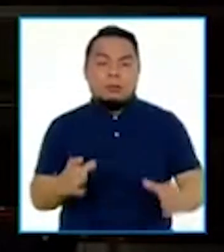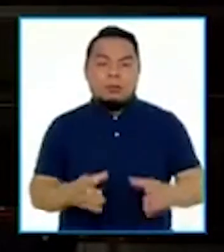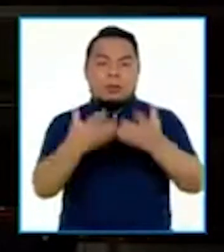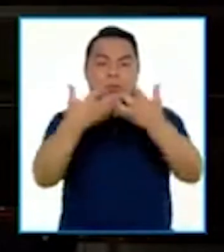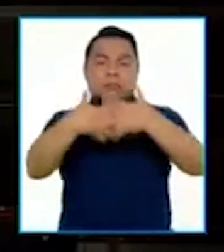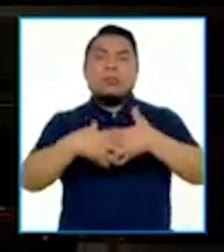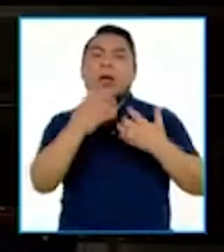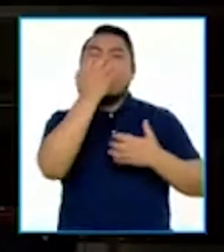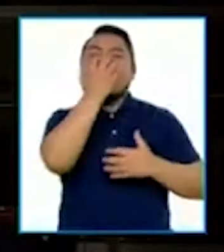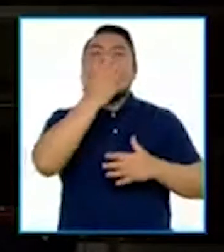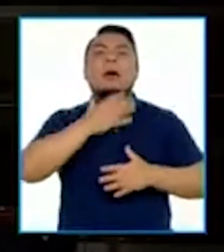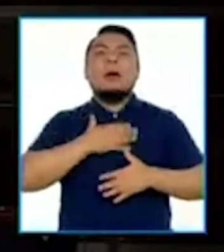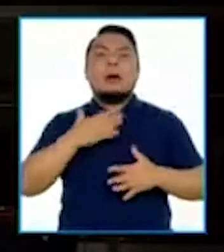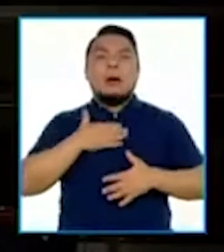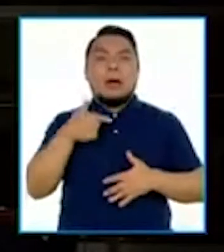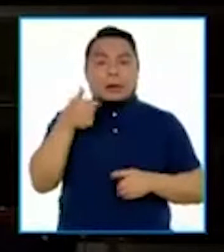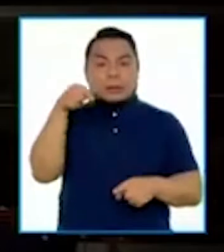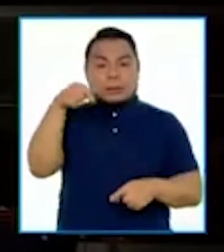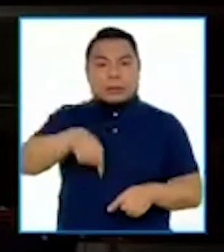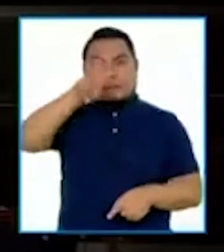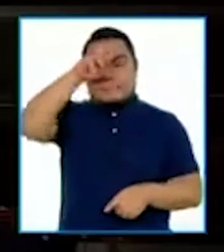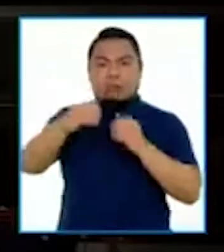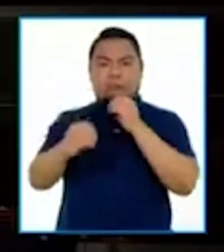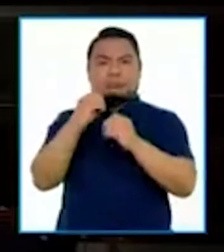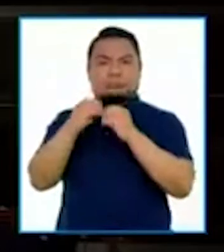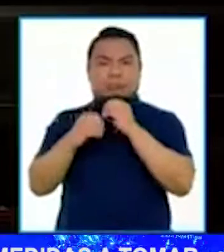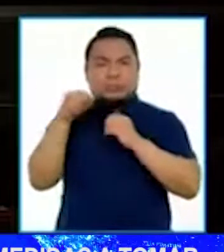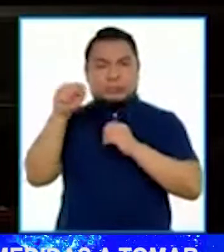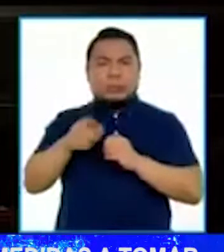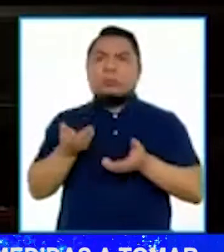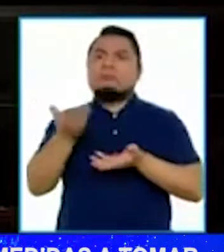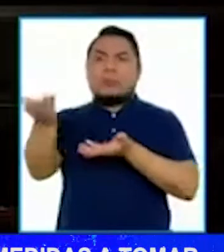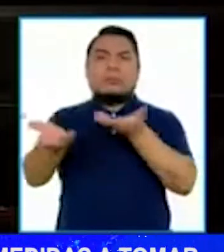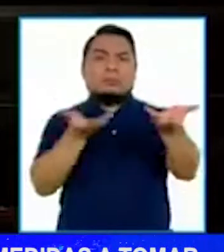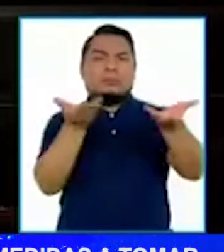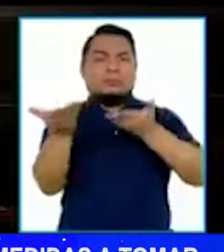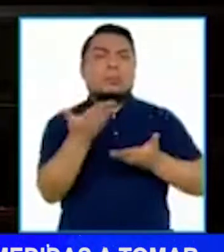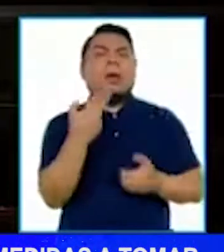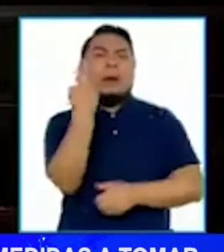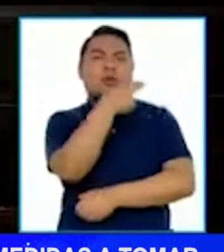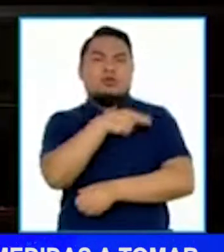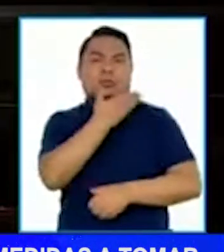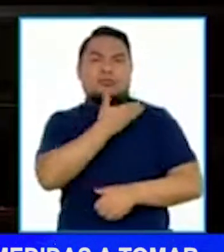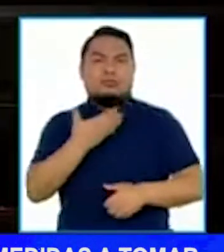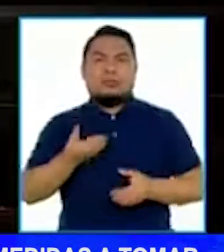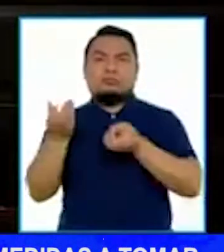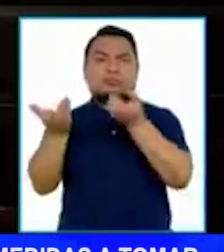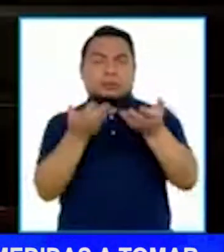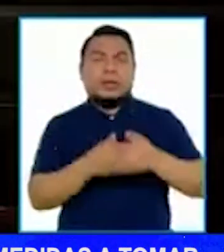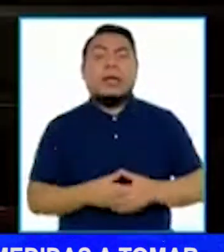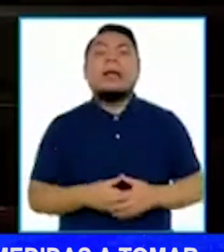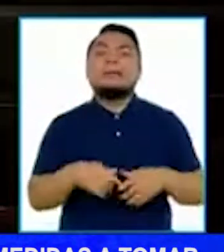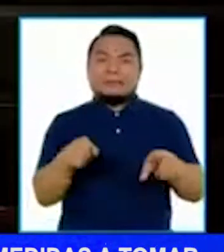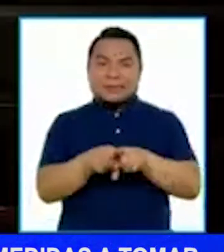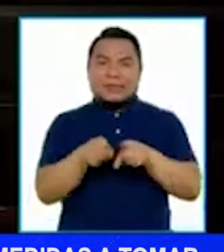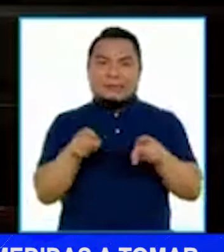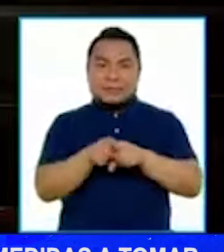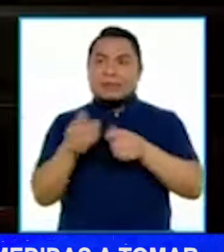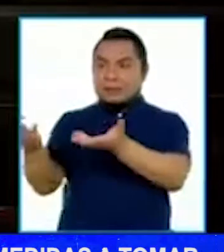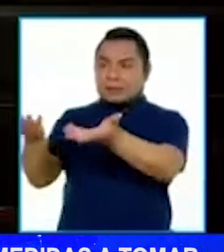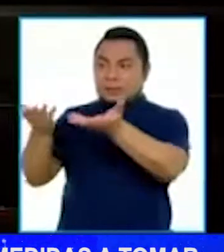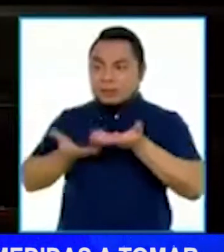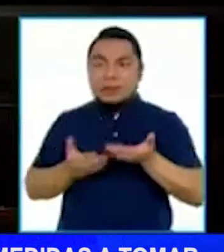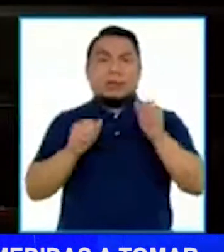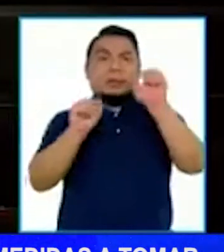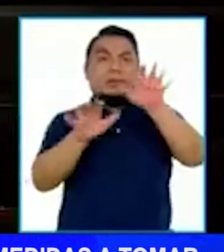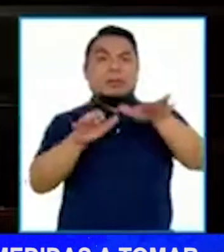de oxígenos producidas en el Perú a los establecimientos de salud pública. Asimismo, se tiene